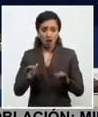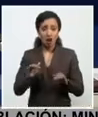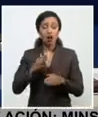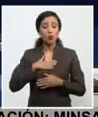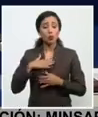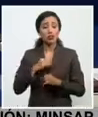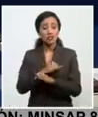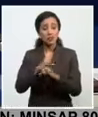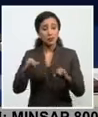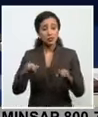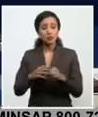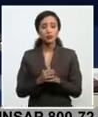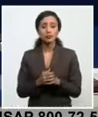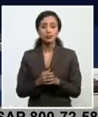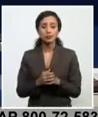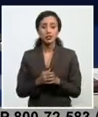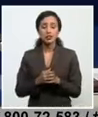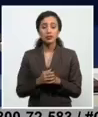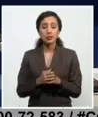información, el